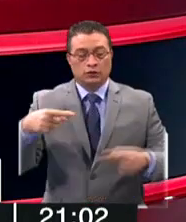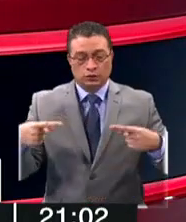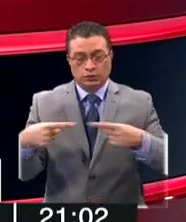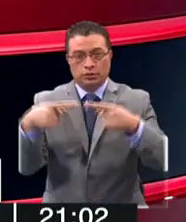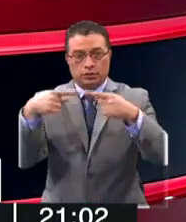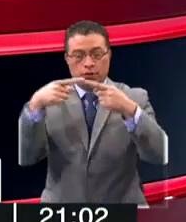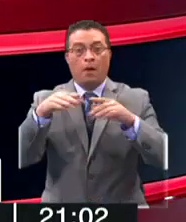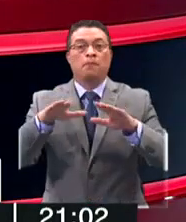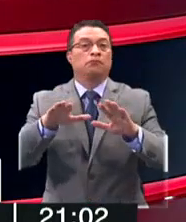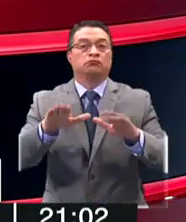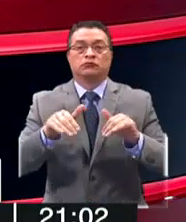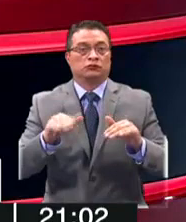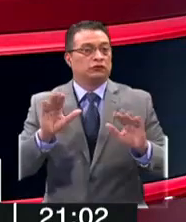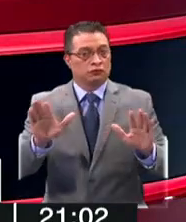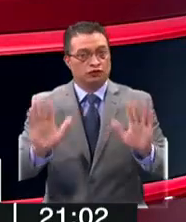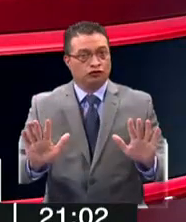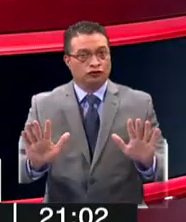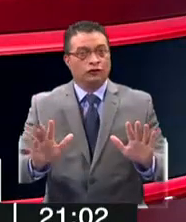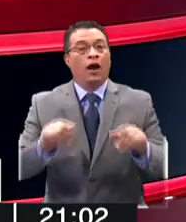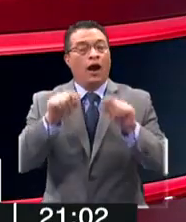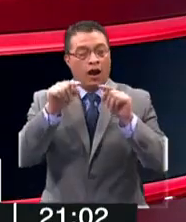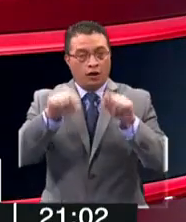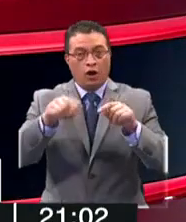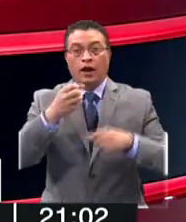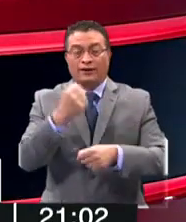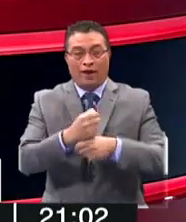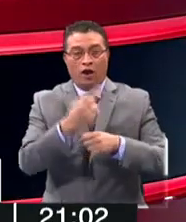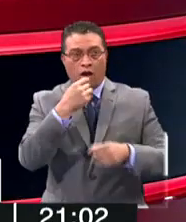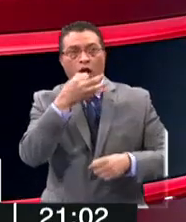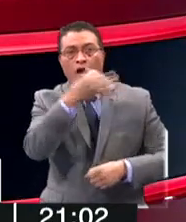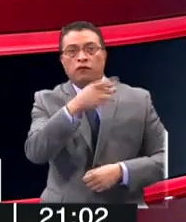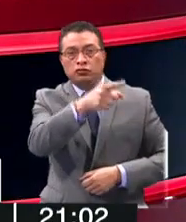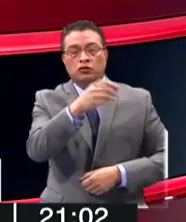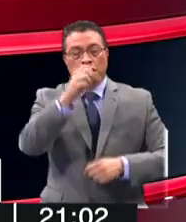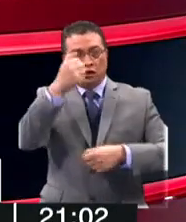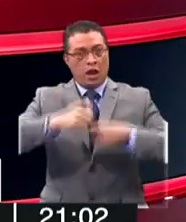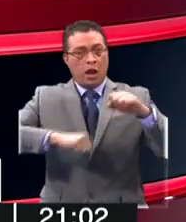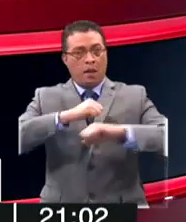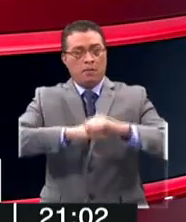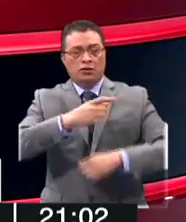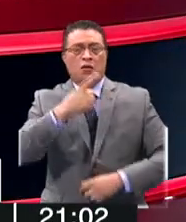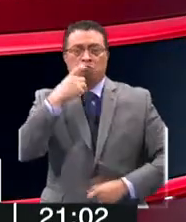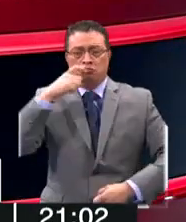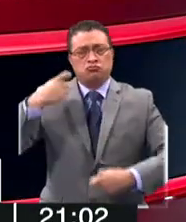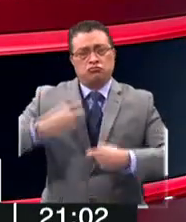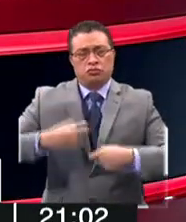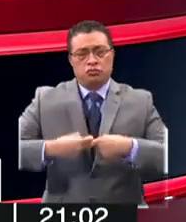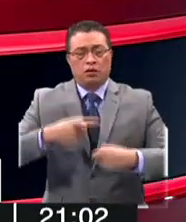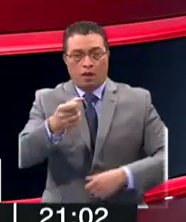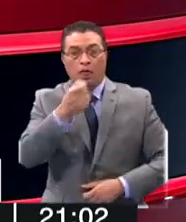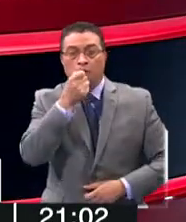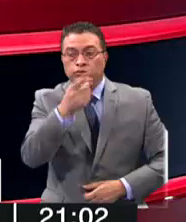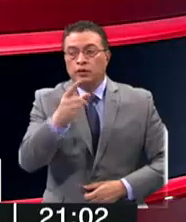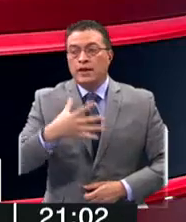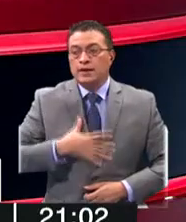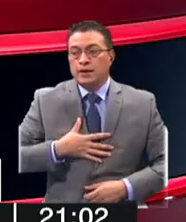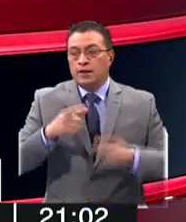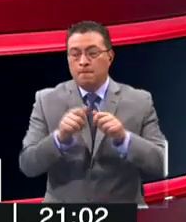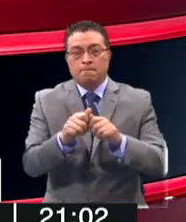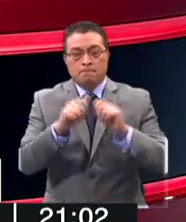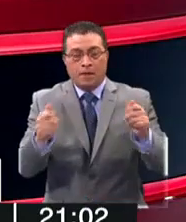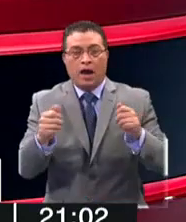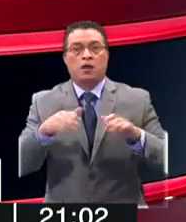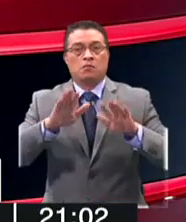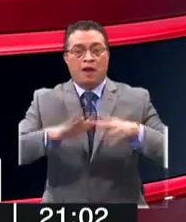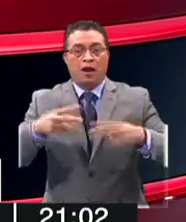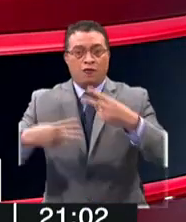conflicto está lejos de bajar. Hoy los trabajadores acusaron intransigencia de parte de la compañía. Directamente la acusan de querer extender la